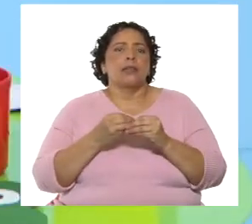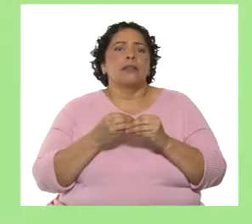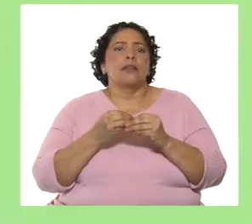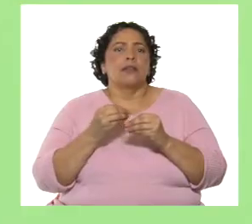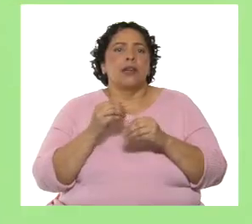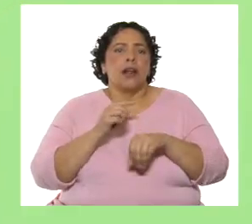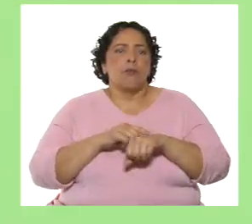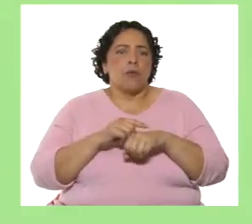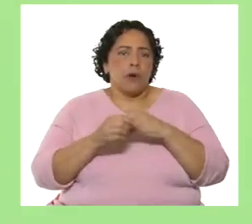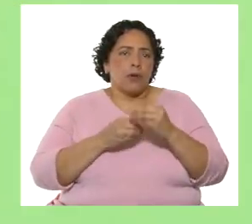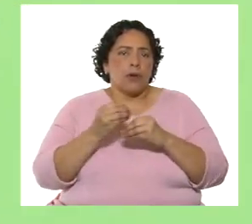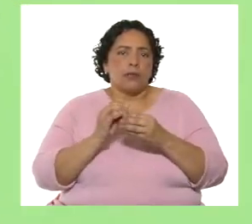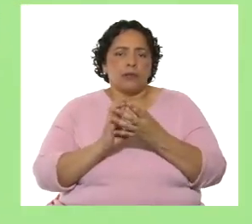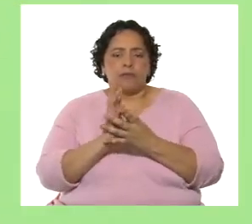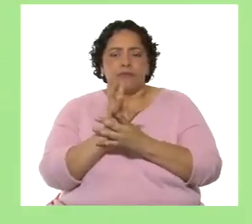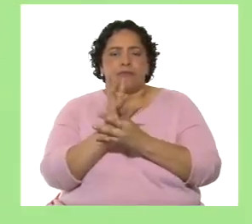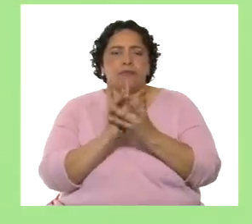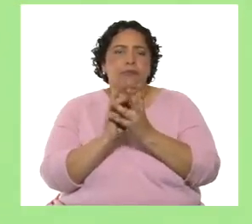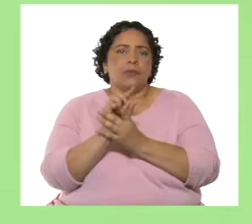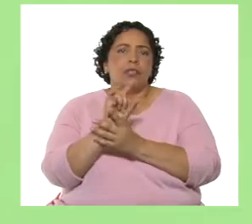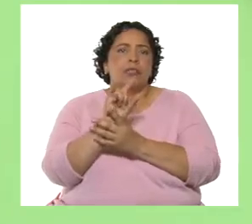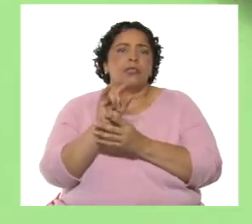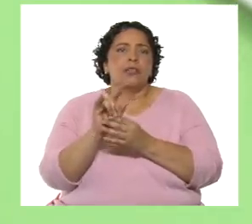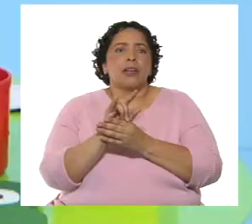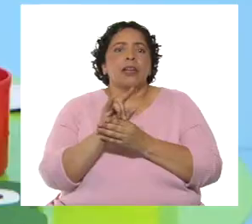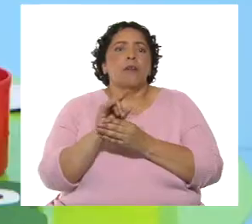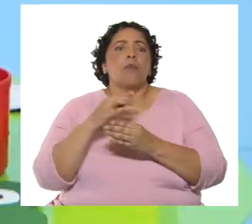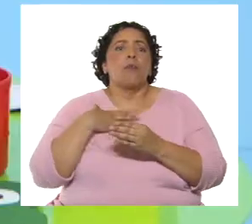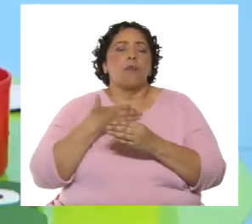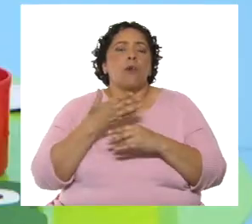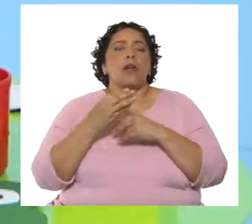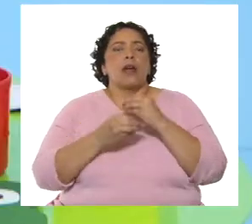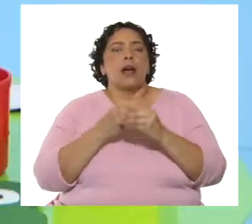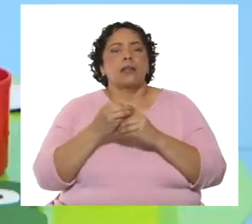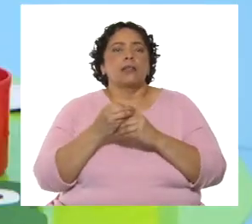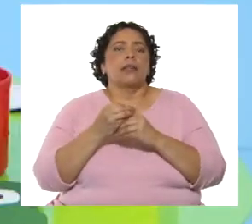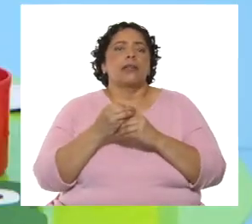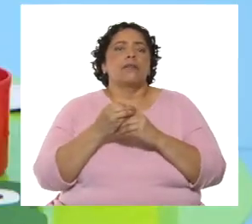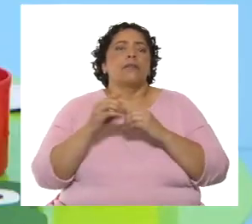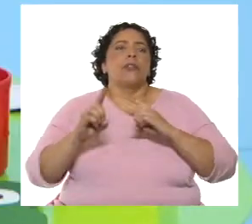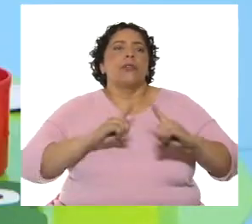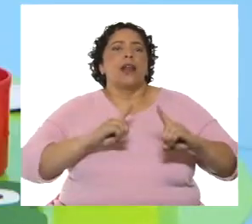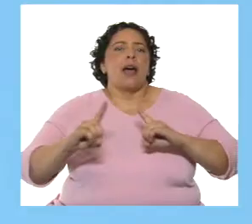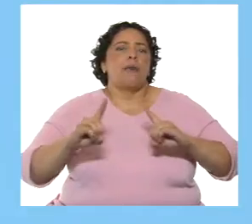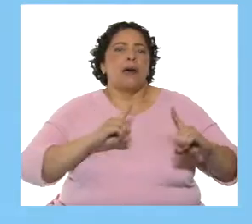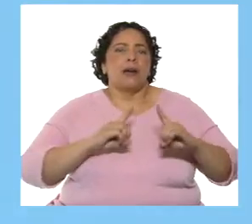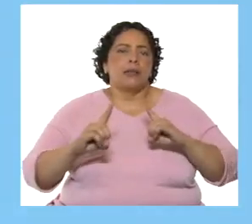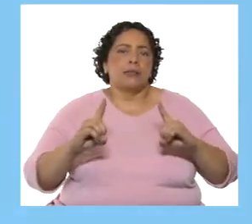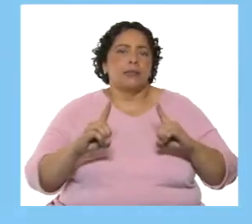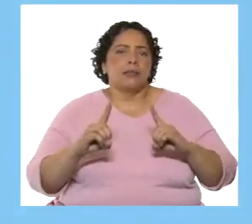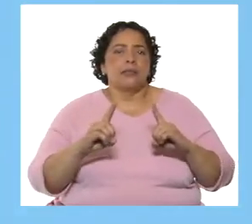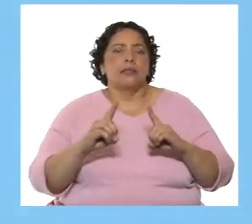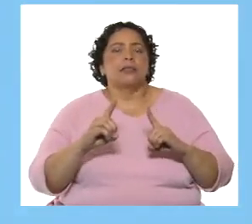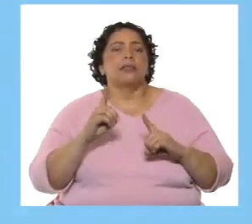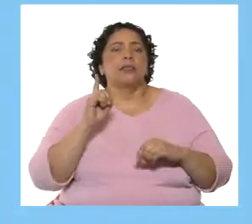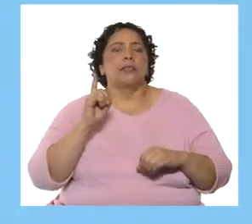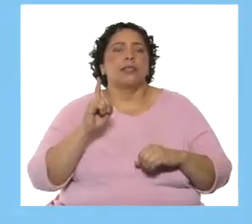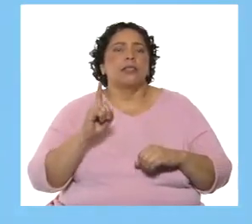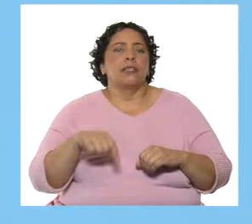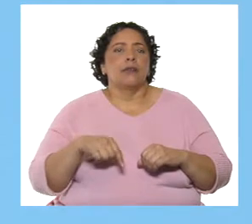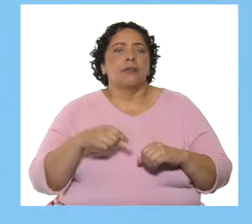reutilizar al momento de hacer un títere. ¿Qué vamos a hacer con este títere? Podemos dramatizar, hacer dramatizaciones,